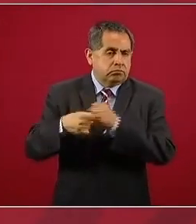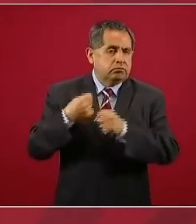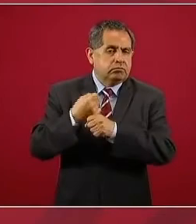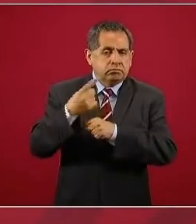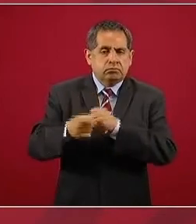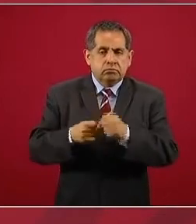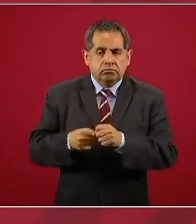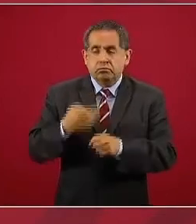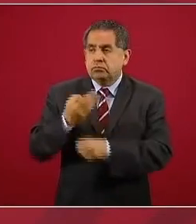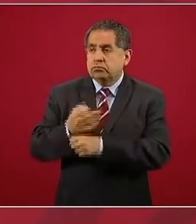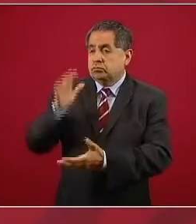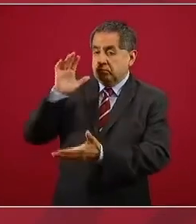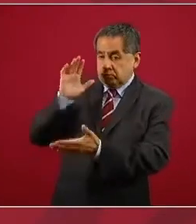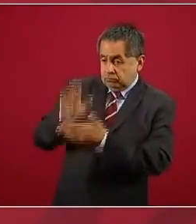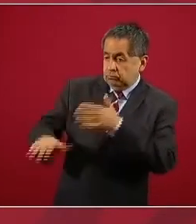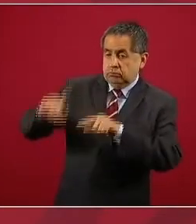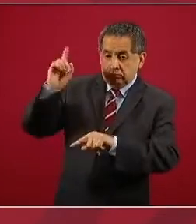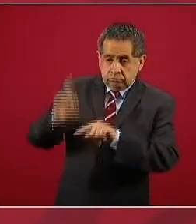quitarlo